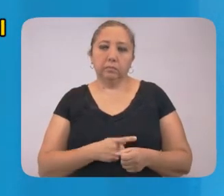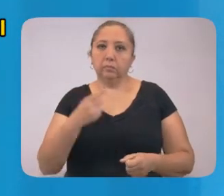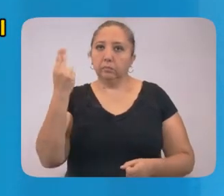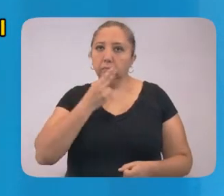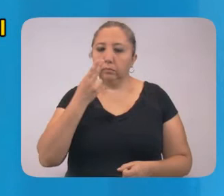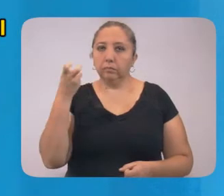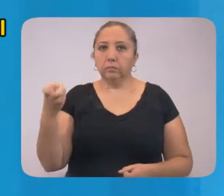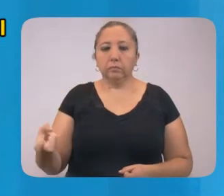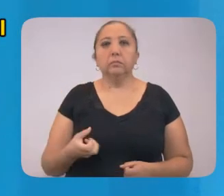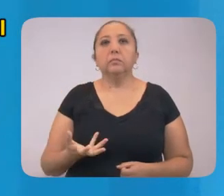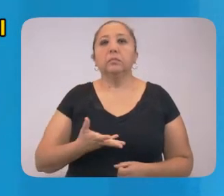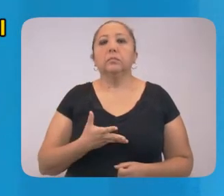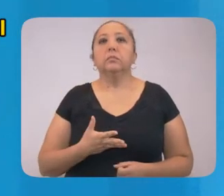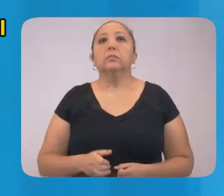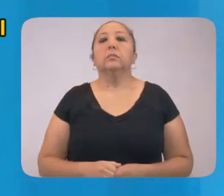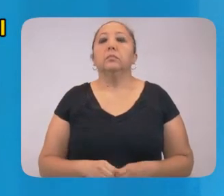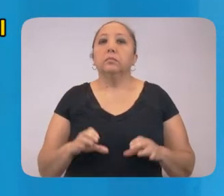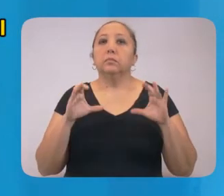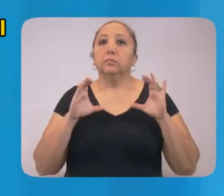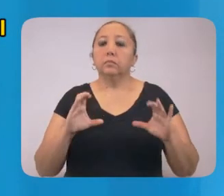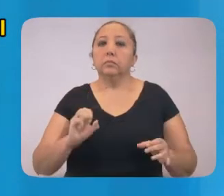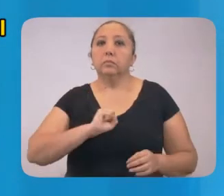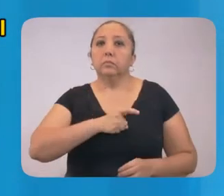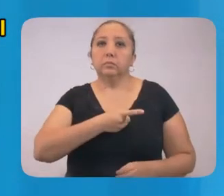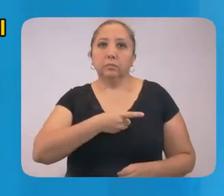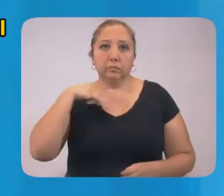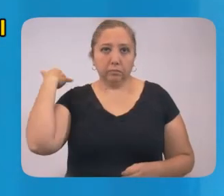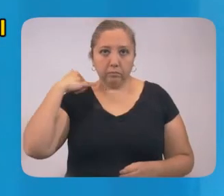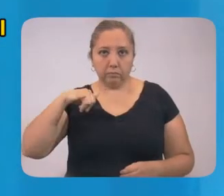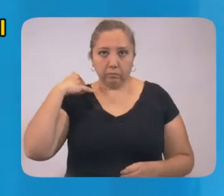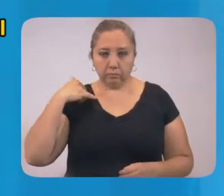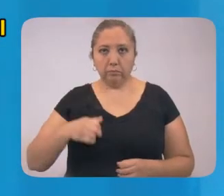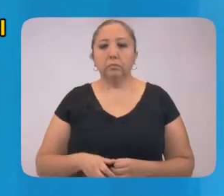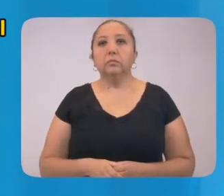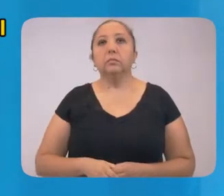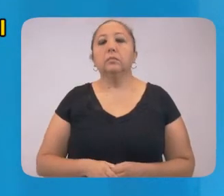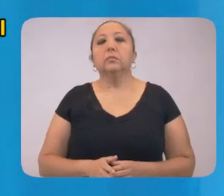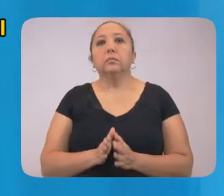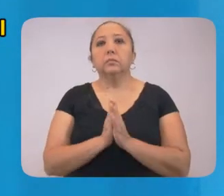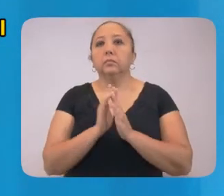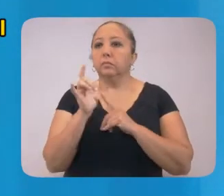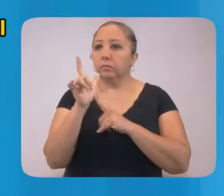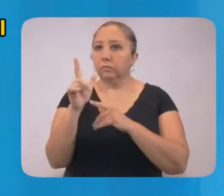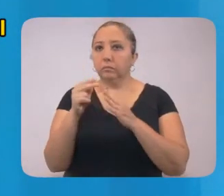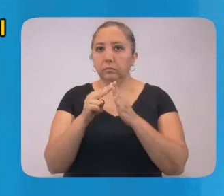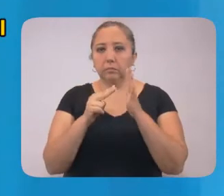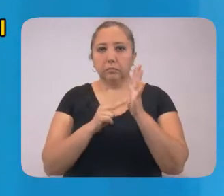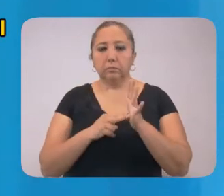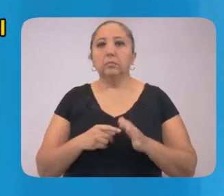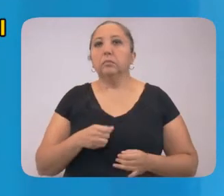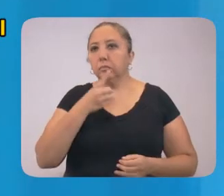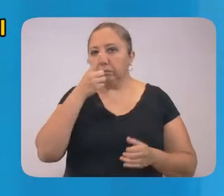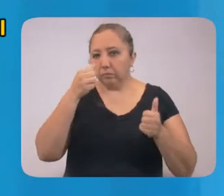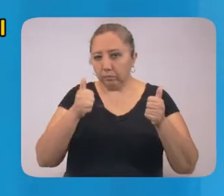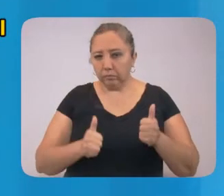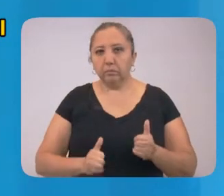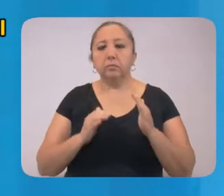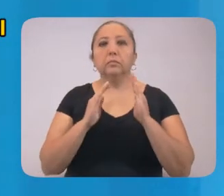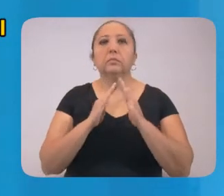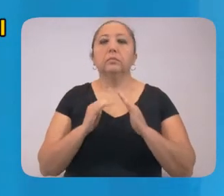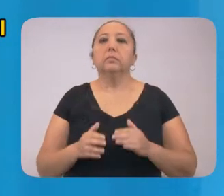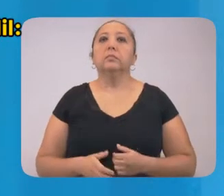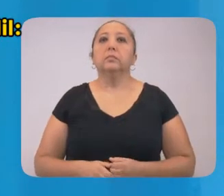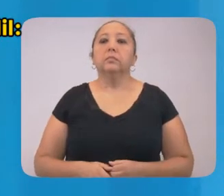estas medidas tienen como objetivo proteger la salud de los yucatecos los invitamos a seguir las de manera estricta y a quedarse en sus